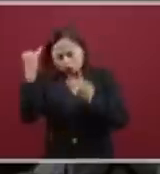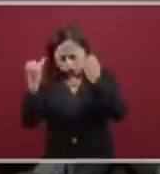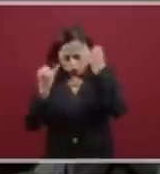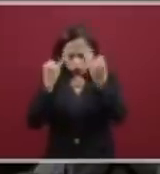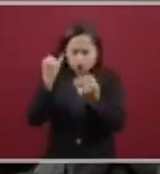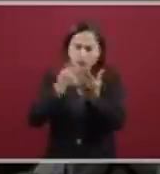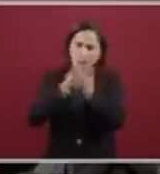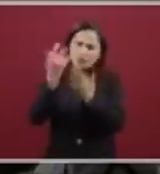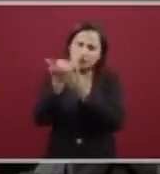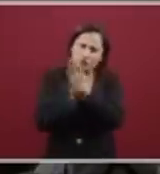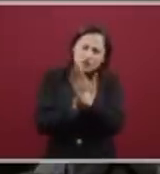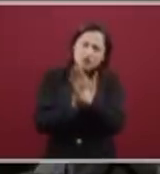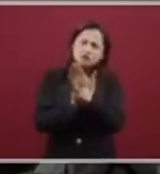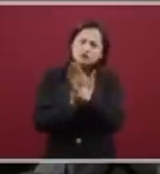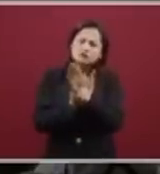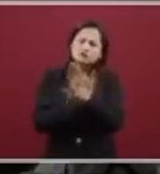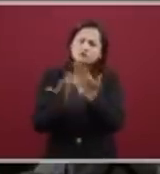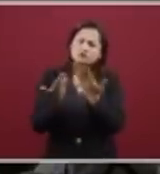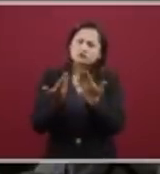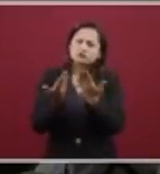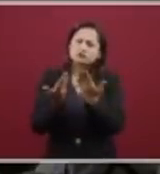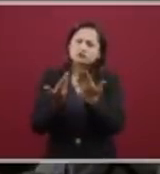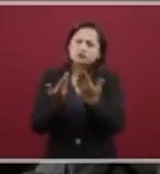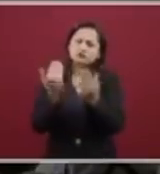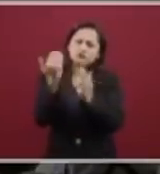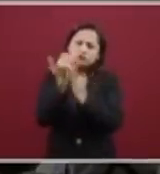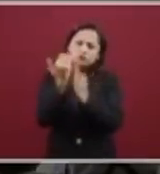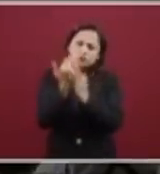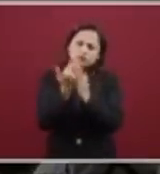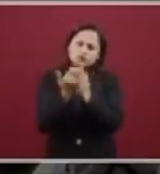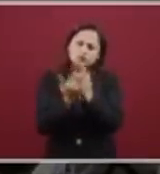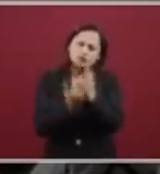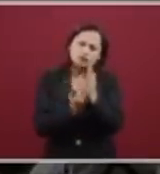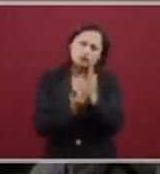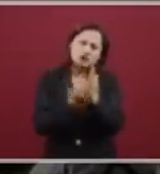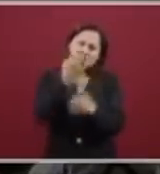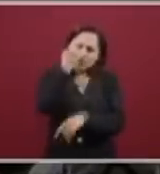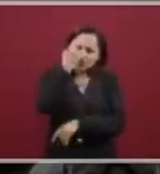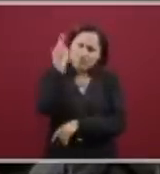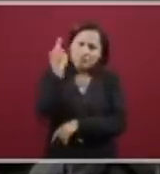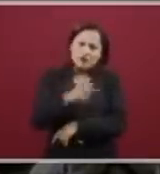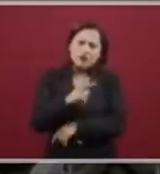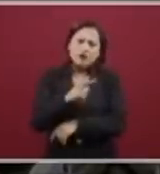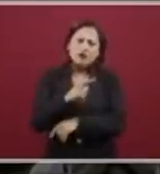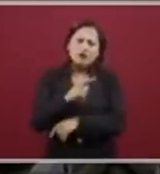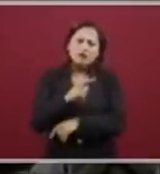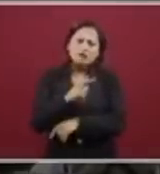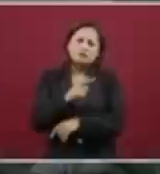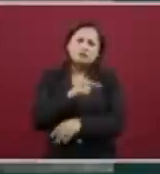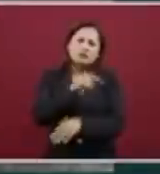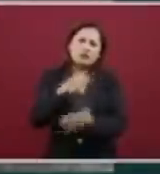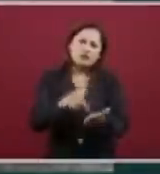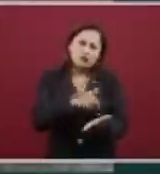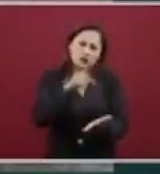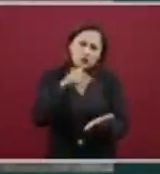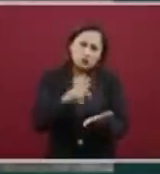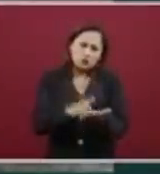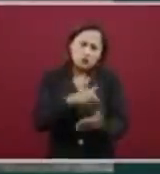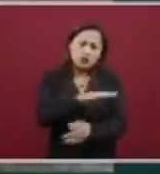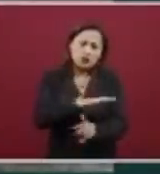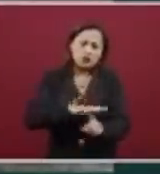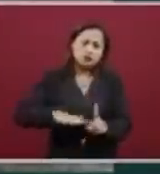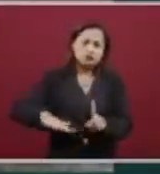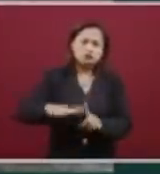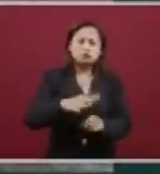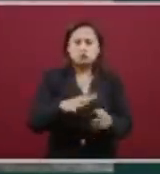cabo un una reducción de un parque que al llamarlo parque es un poco vender los cortes un gran territorio